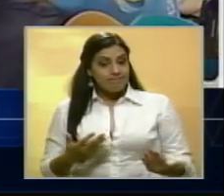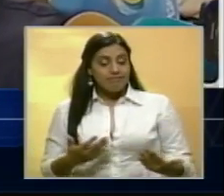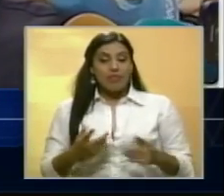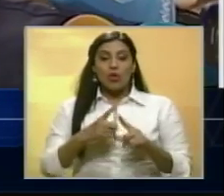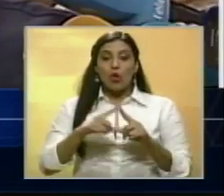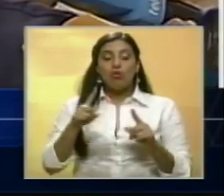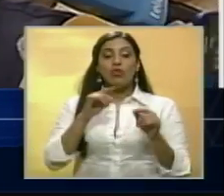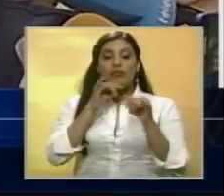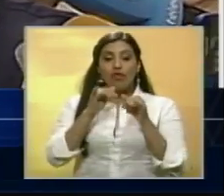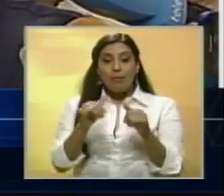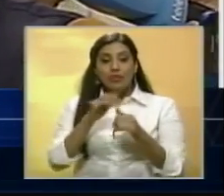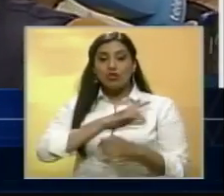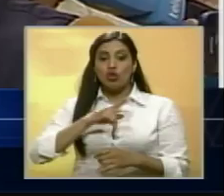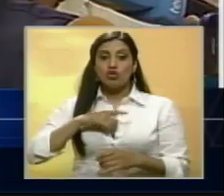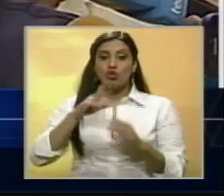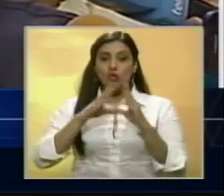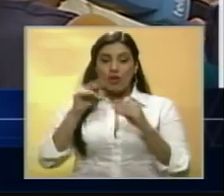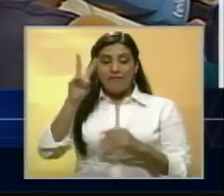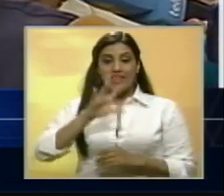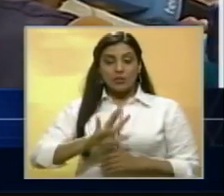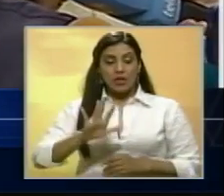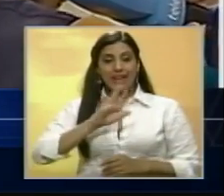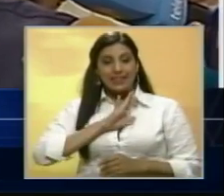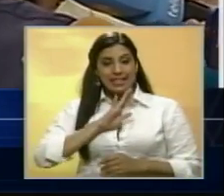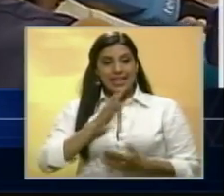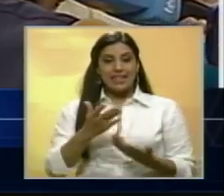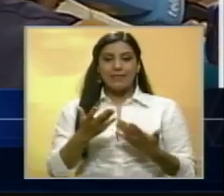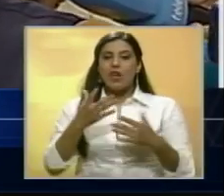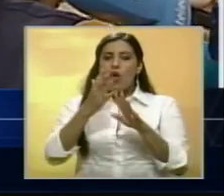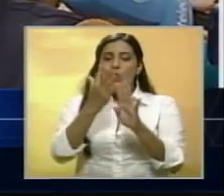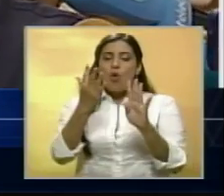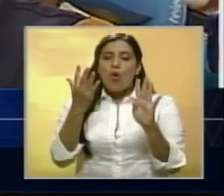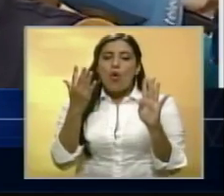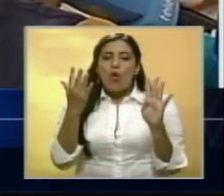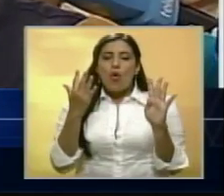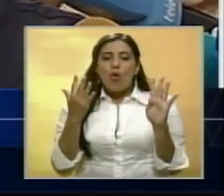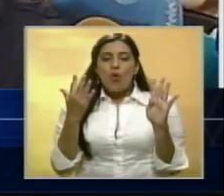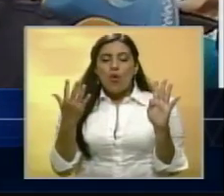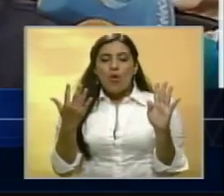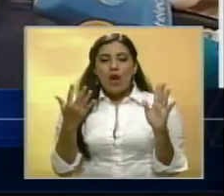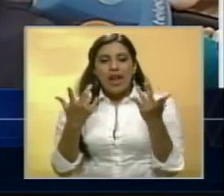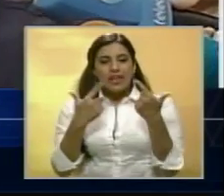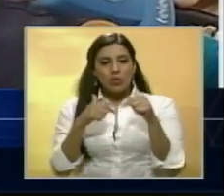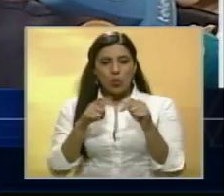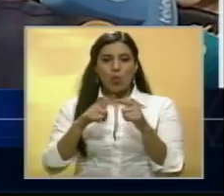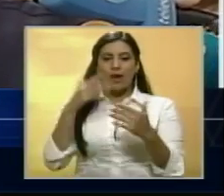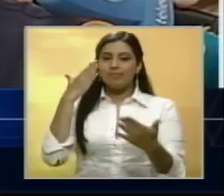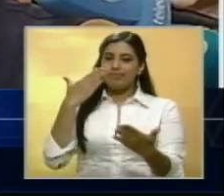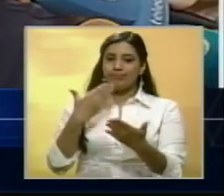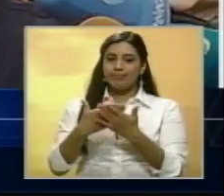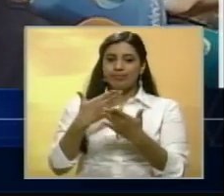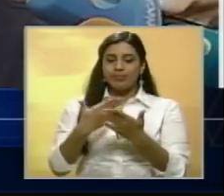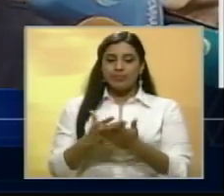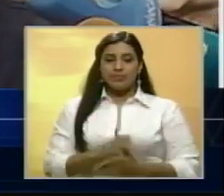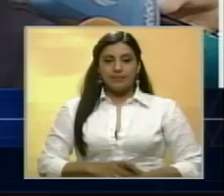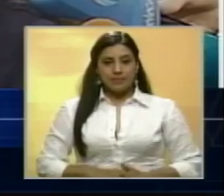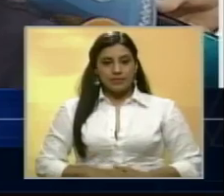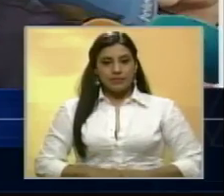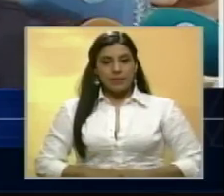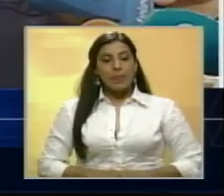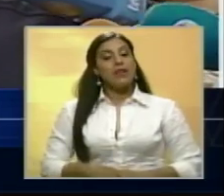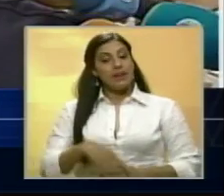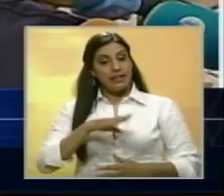El reporte que tenemos de todo el país son colas en los puntos de validación.